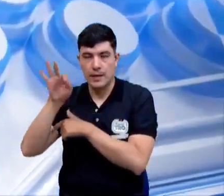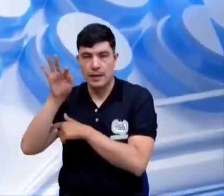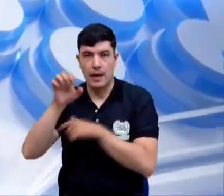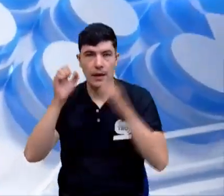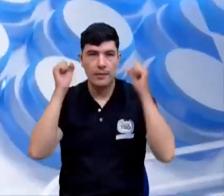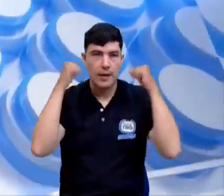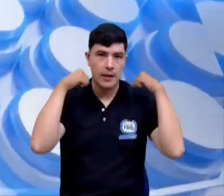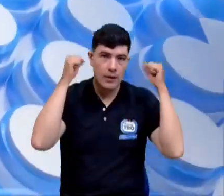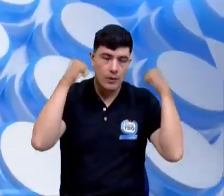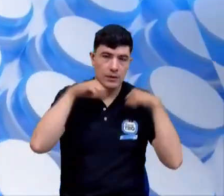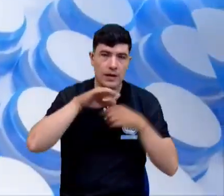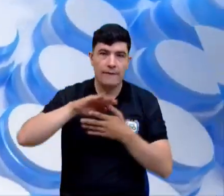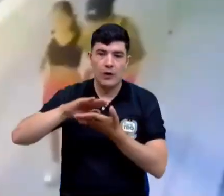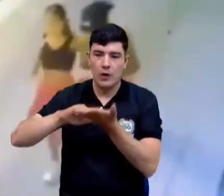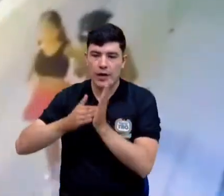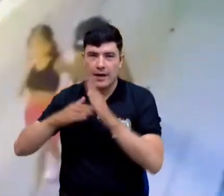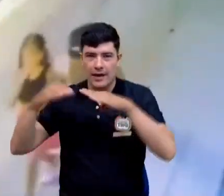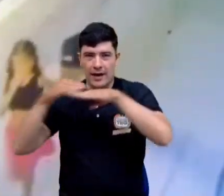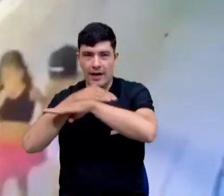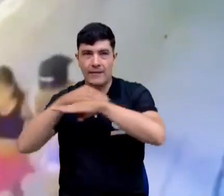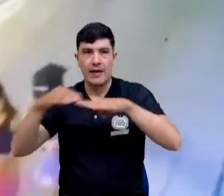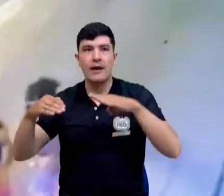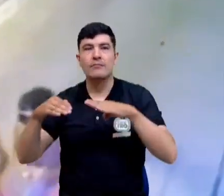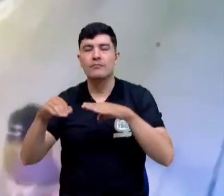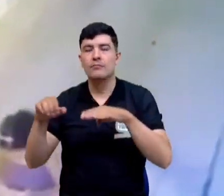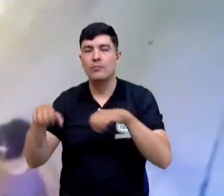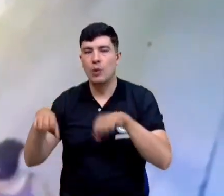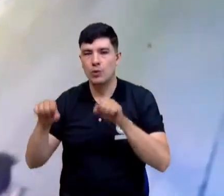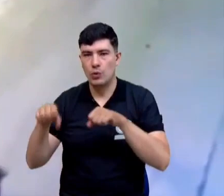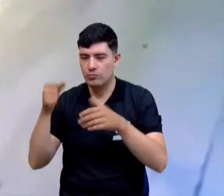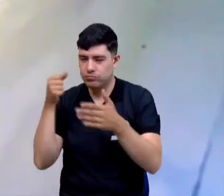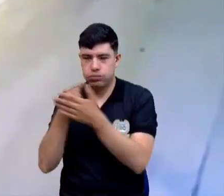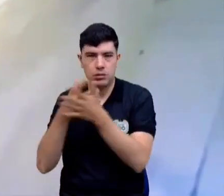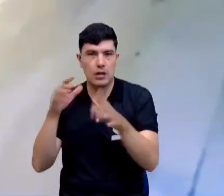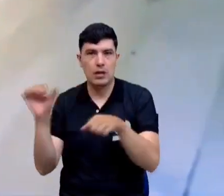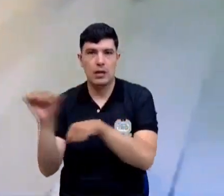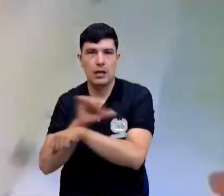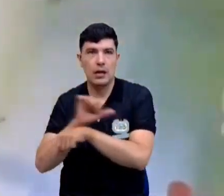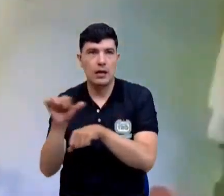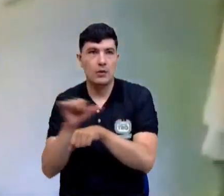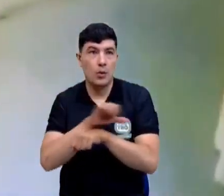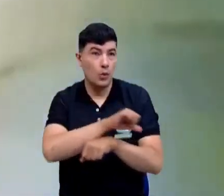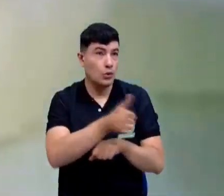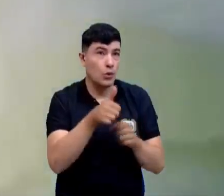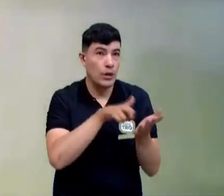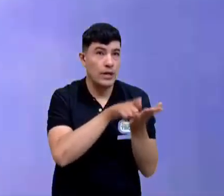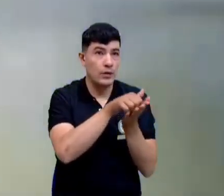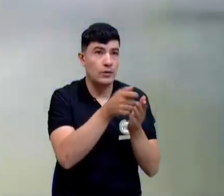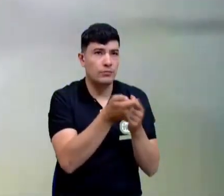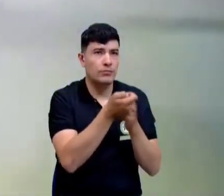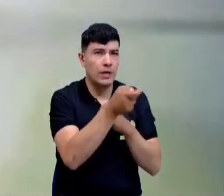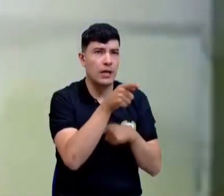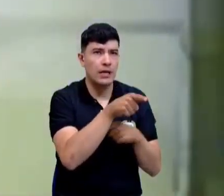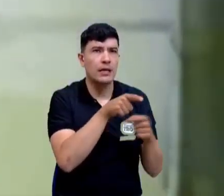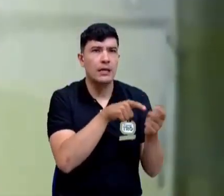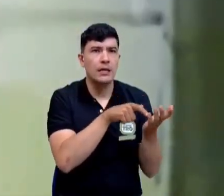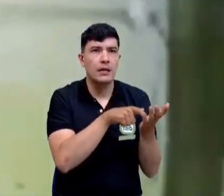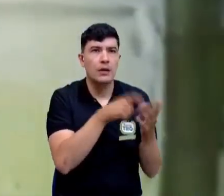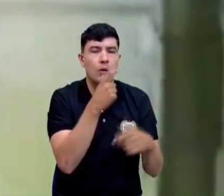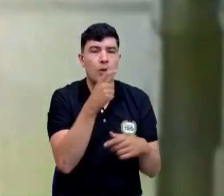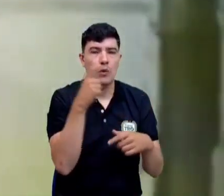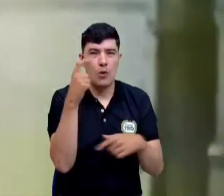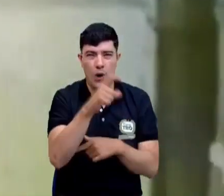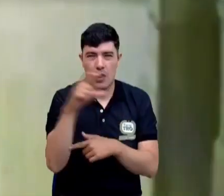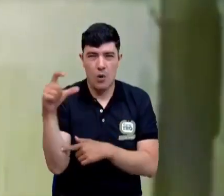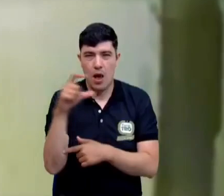en donde una camioneta chocó contra una motocicleta. El otro siniestro vial se produjo en la vía Girón a la altura de Coca-Cola, en donde dos motos